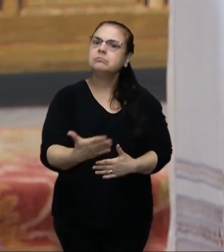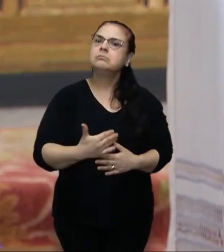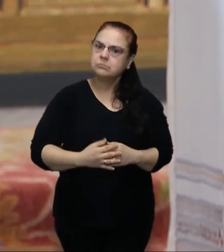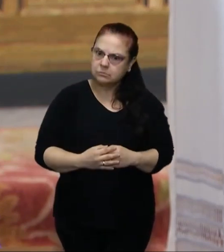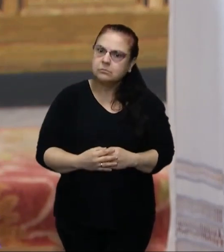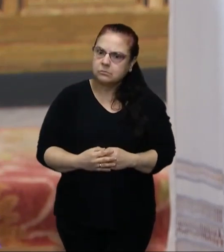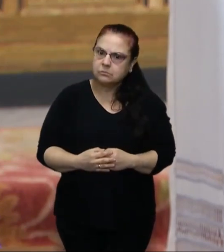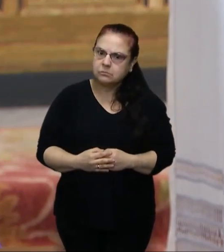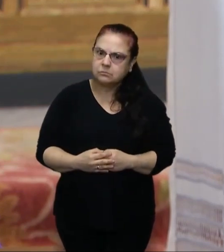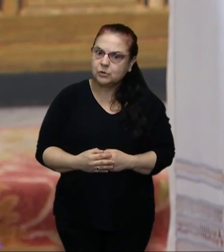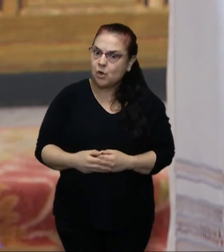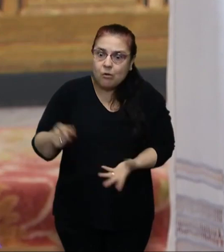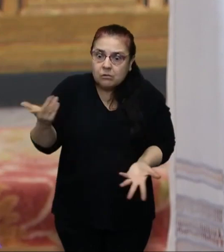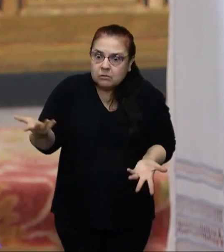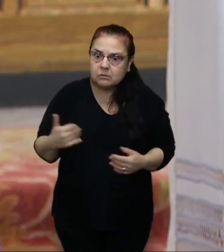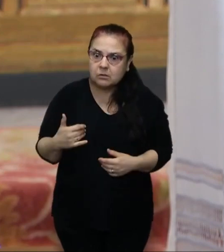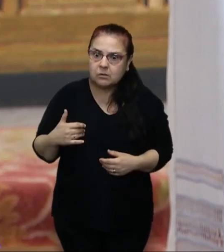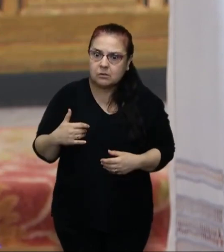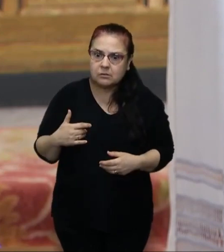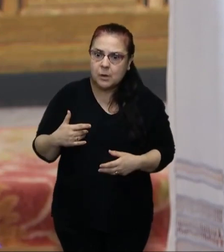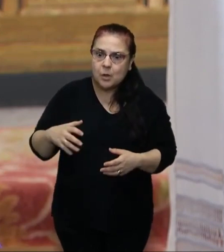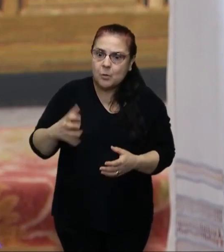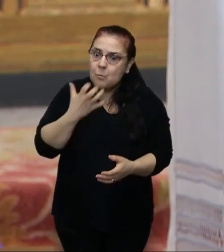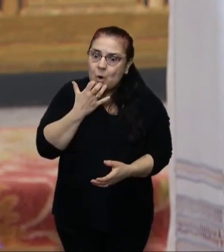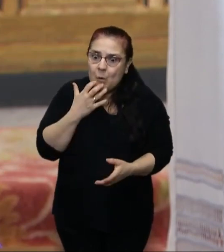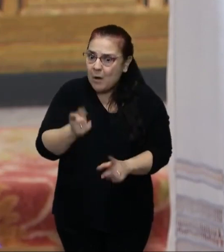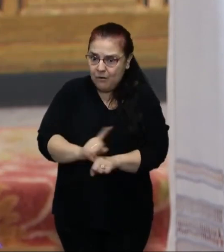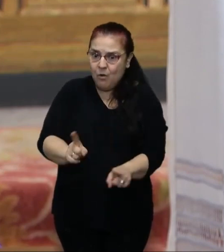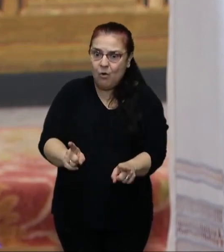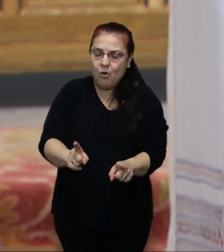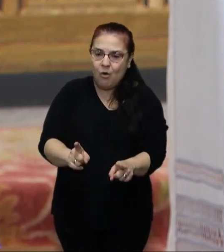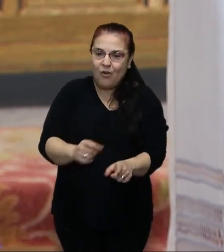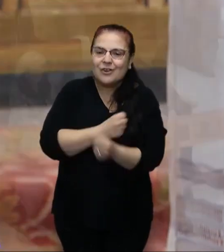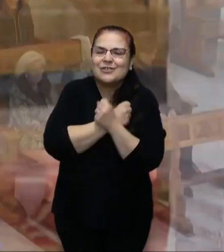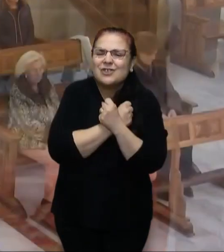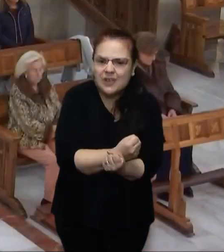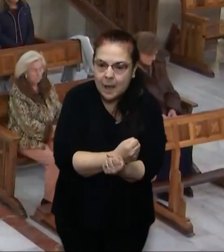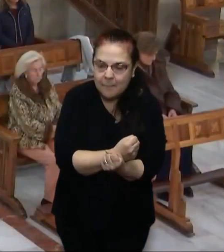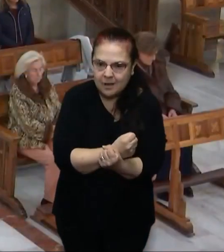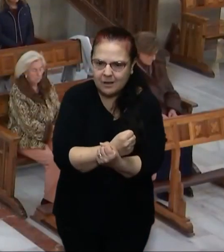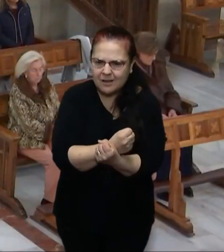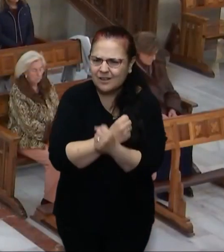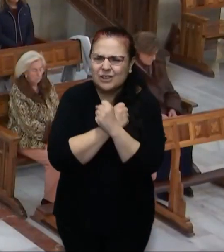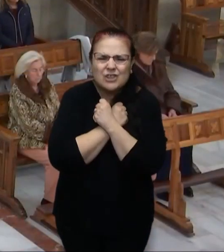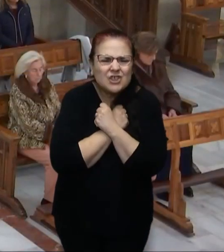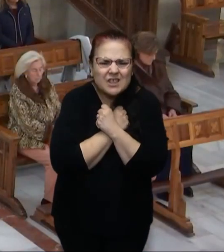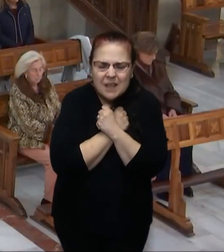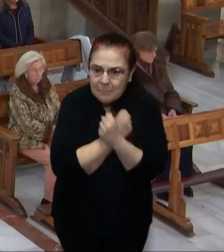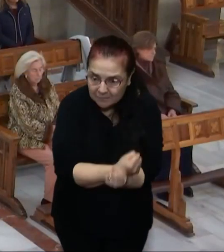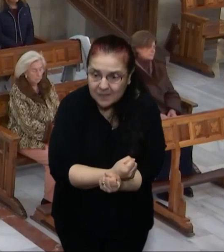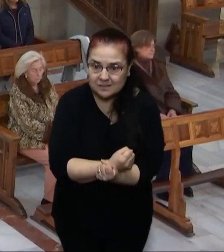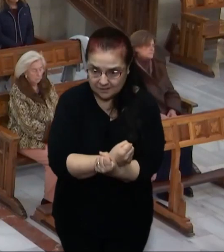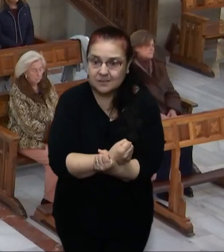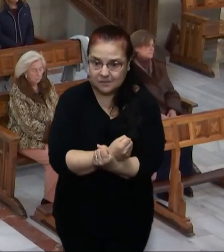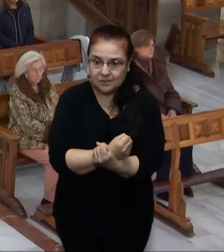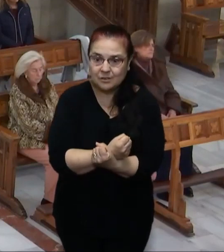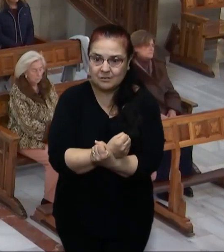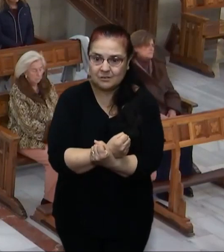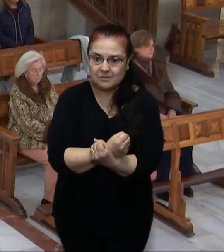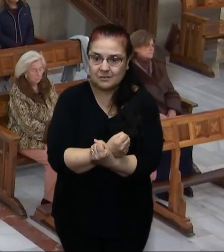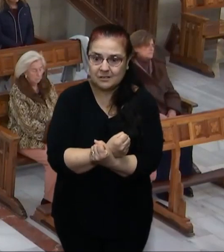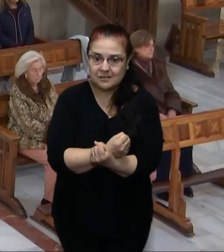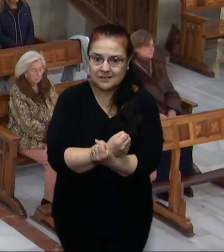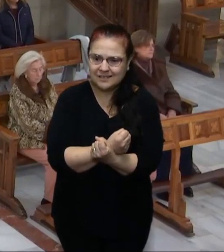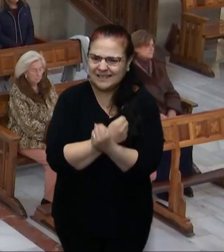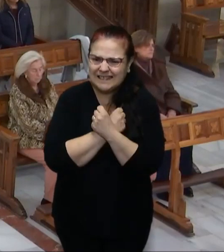No es una filfa, va en serio. Nos ama tanto, como decía el versículo del Evangelio,